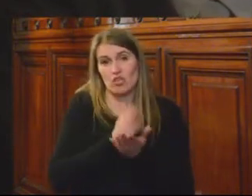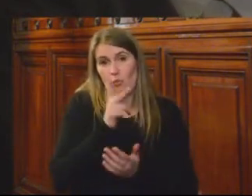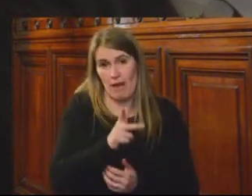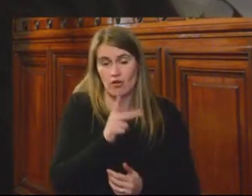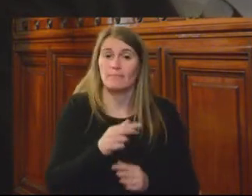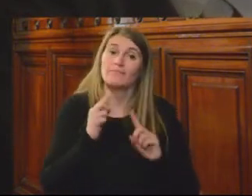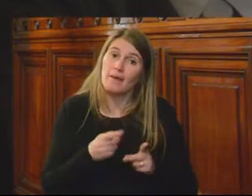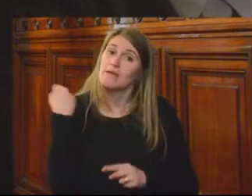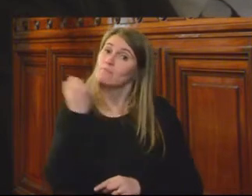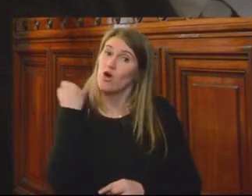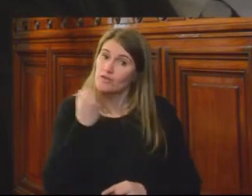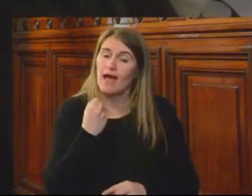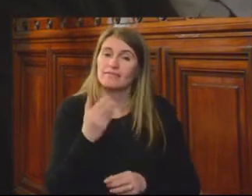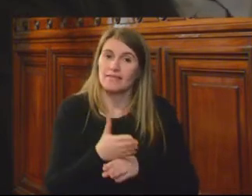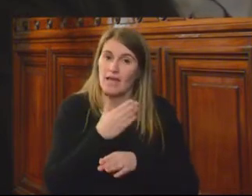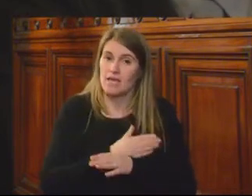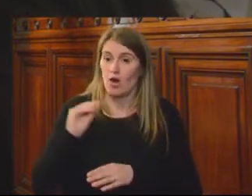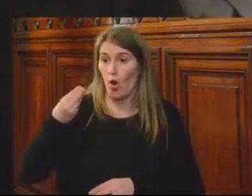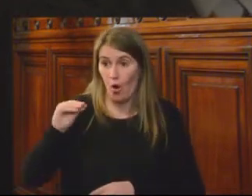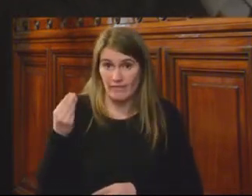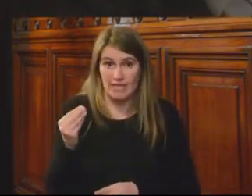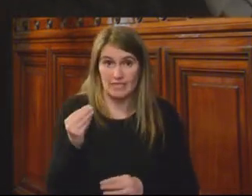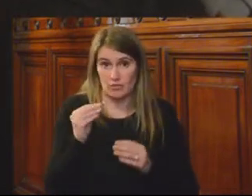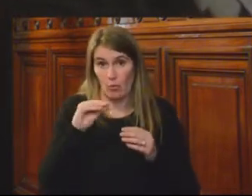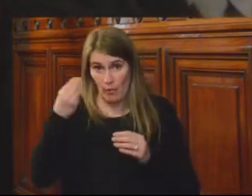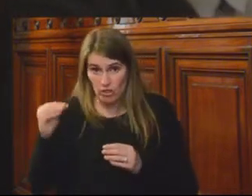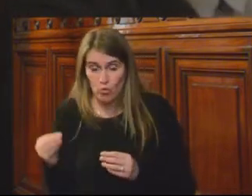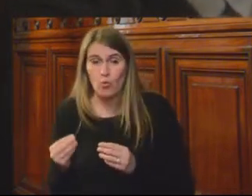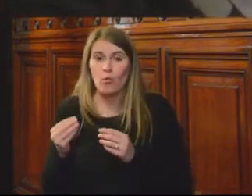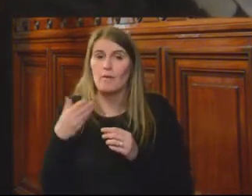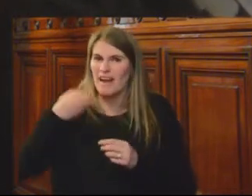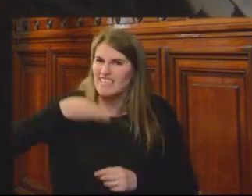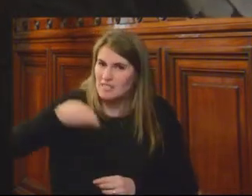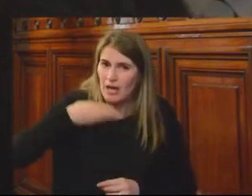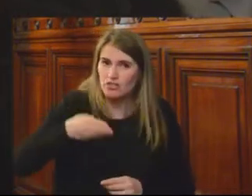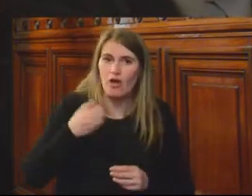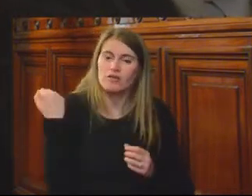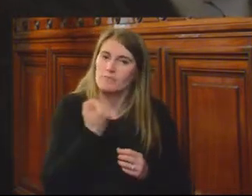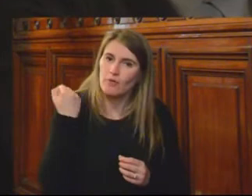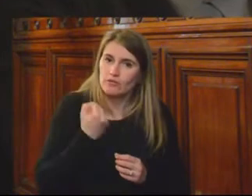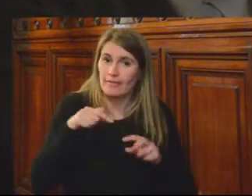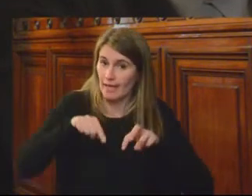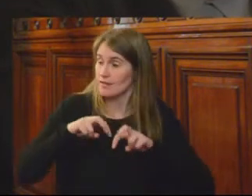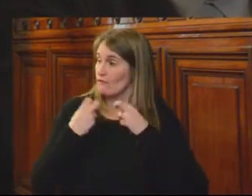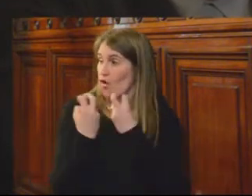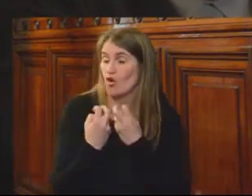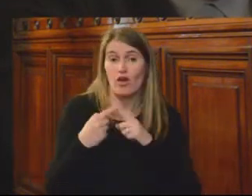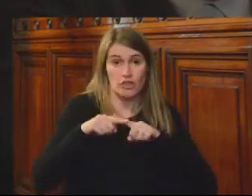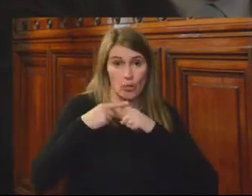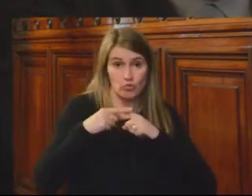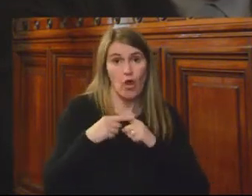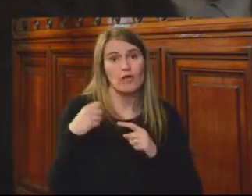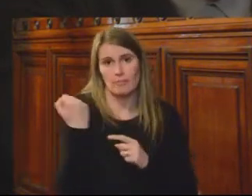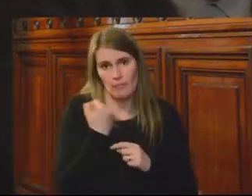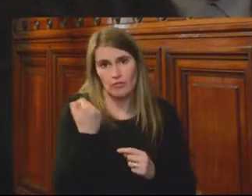destacamos el papel preponderante de la juventud y de las organizaciones compuestas por jóvenes en la participación de este importante foro de discusión y queremos seguir aportando para